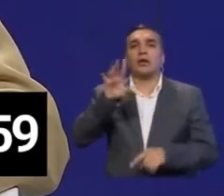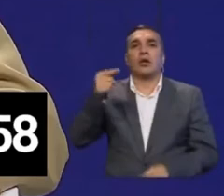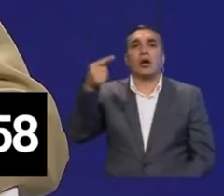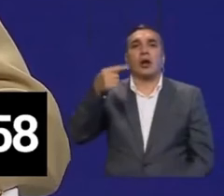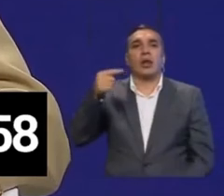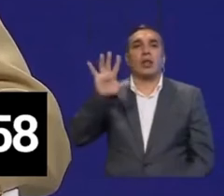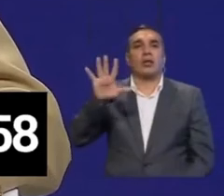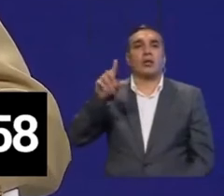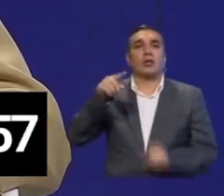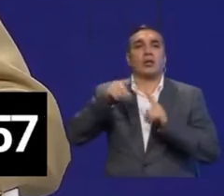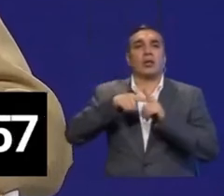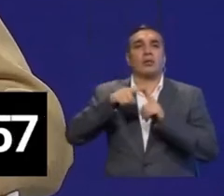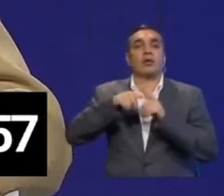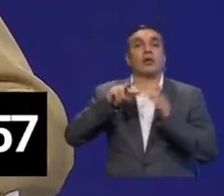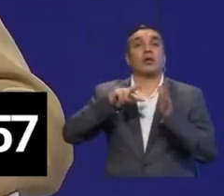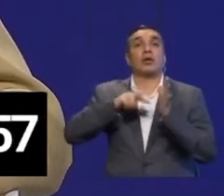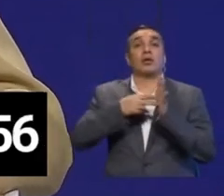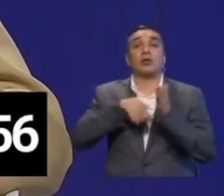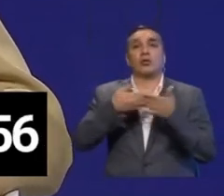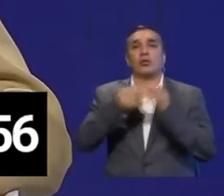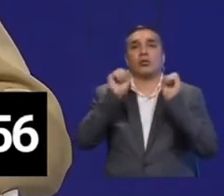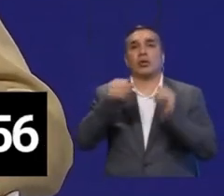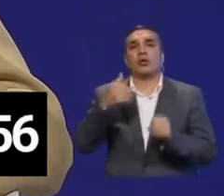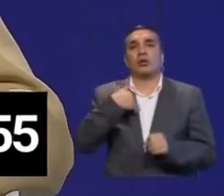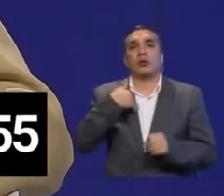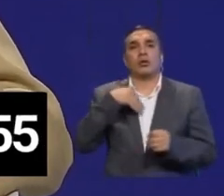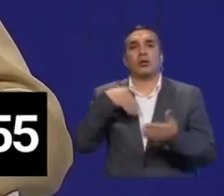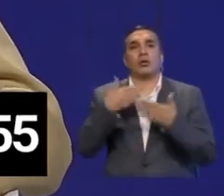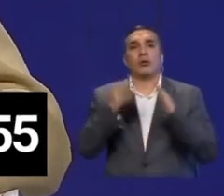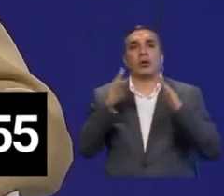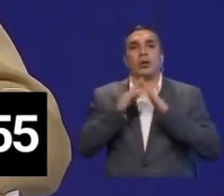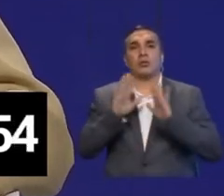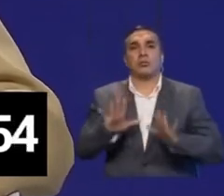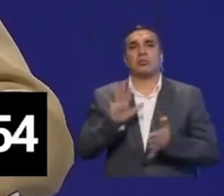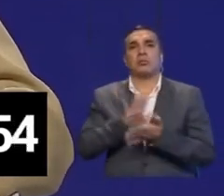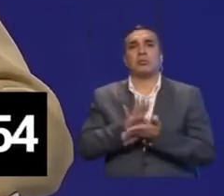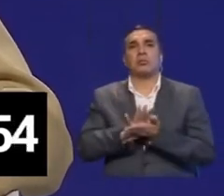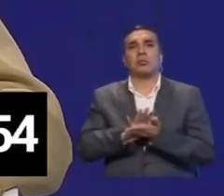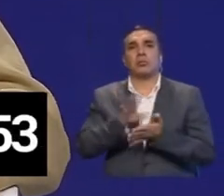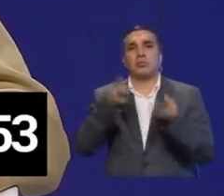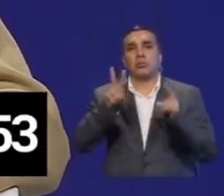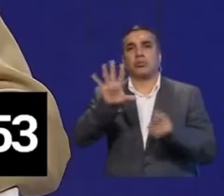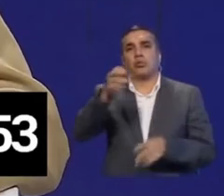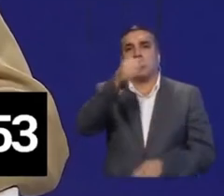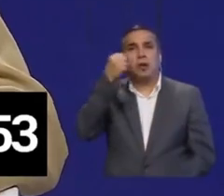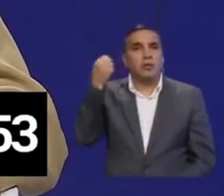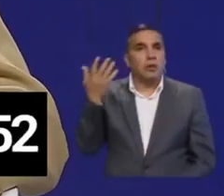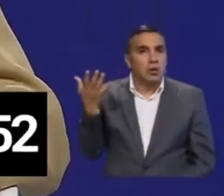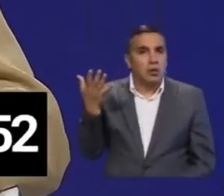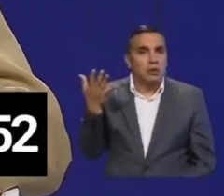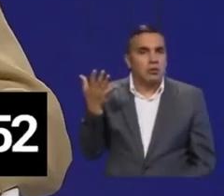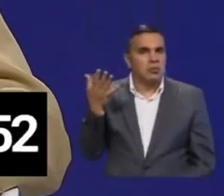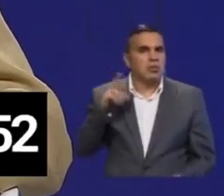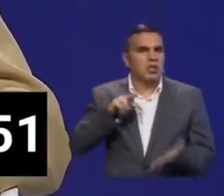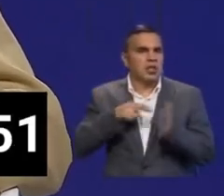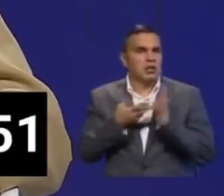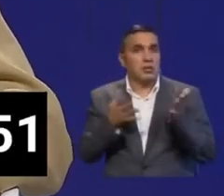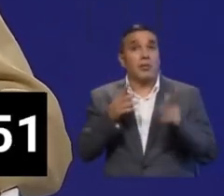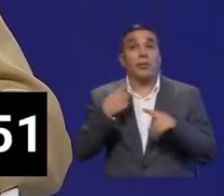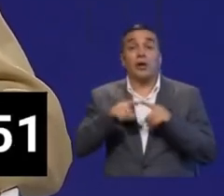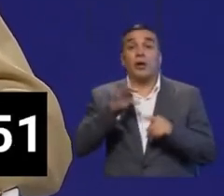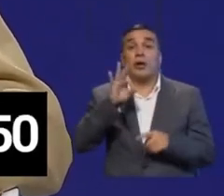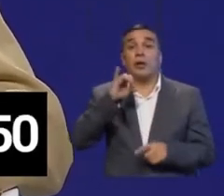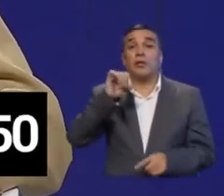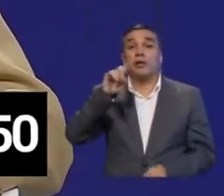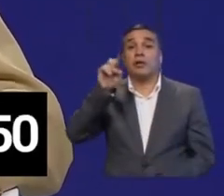temperatura, que eso significa que pueden tenerlos en sus propias casas y en sus refrigeradoras. El problema de